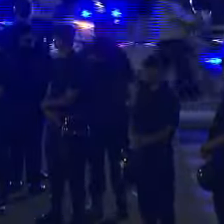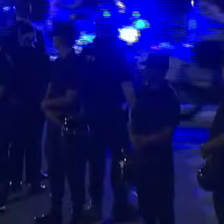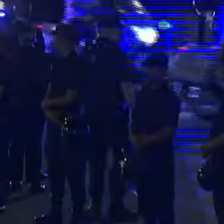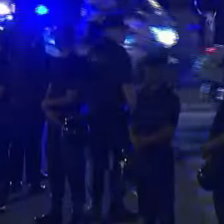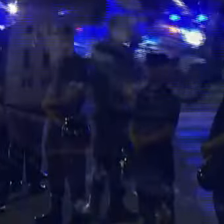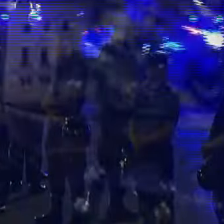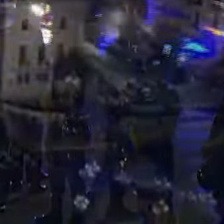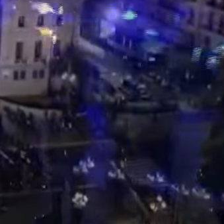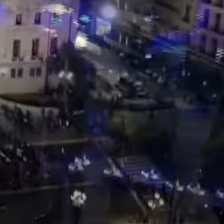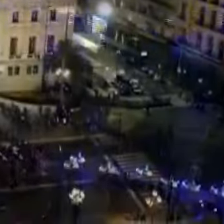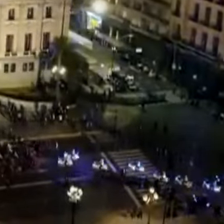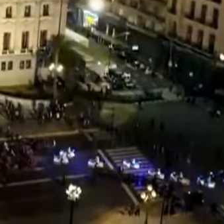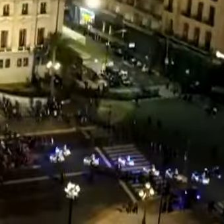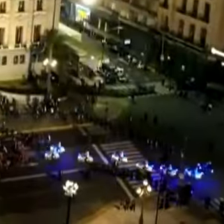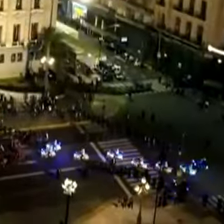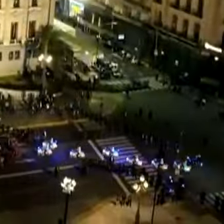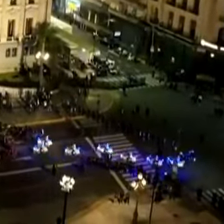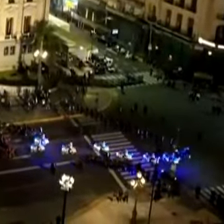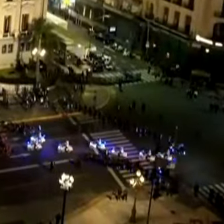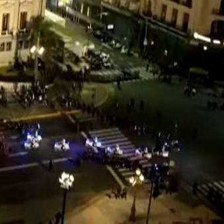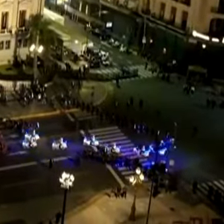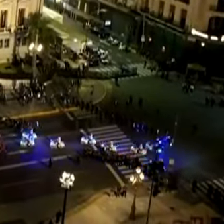Congreso Nacional.